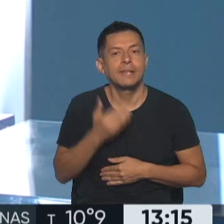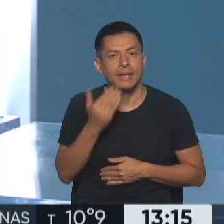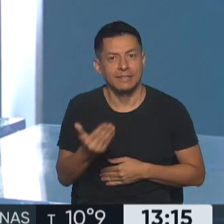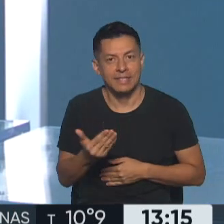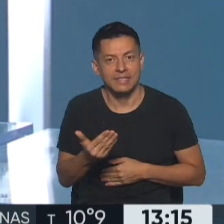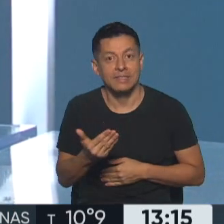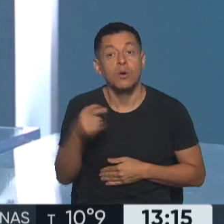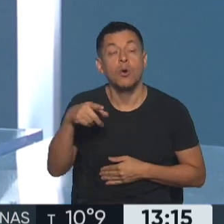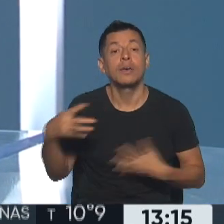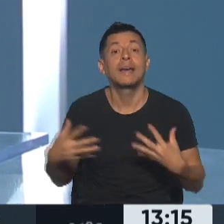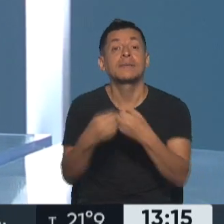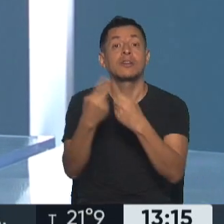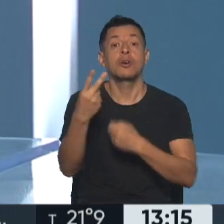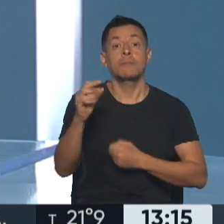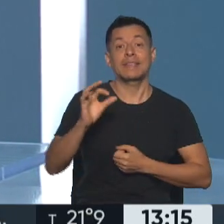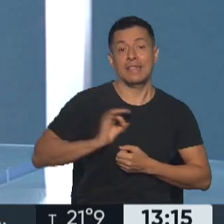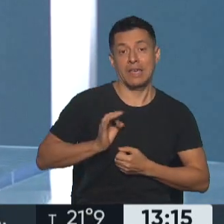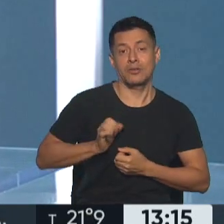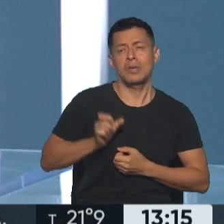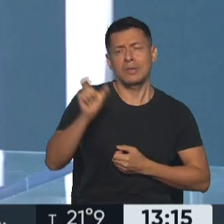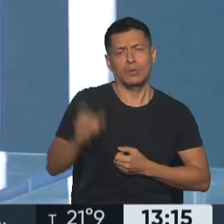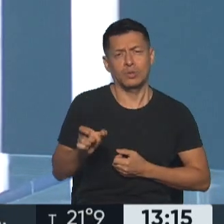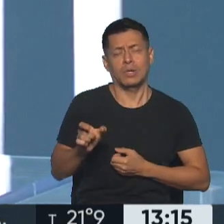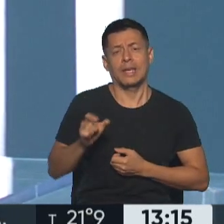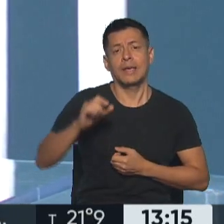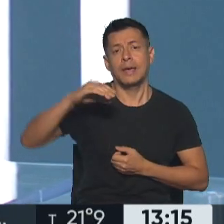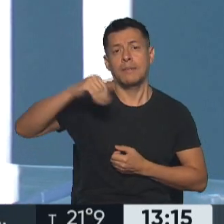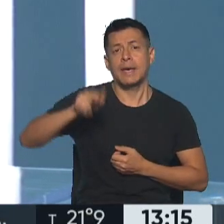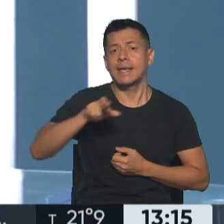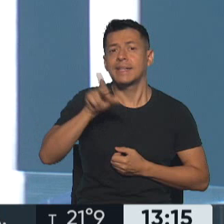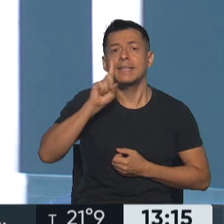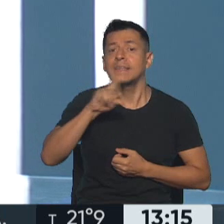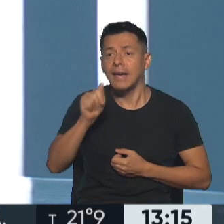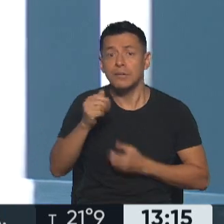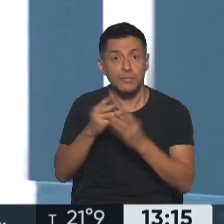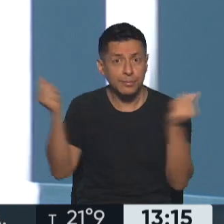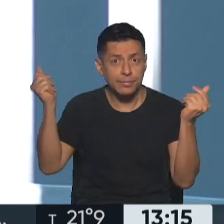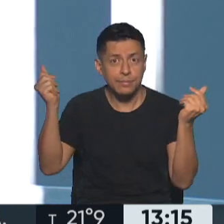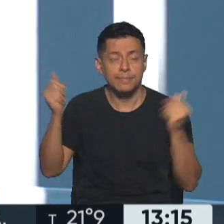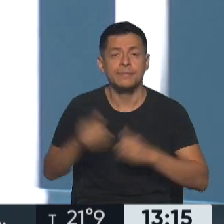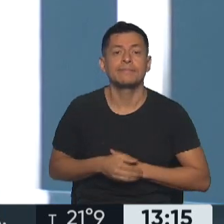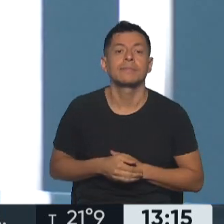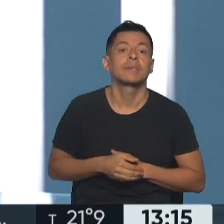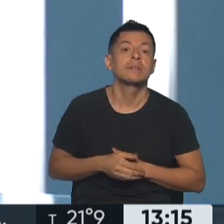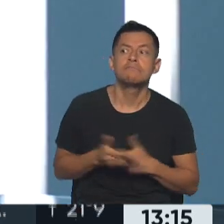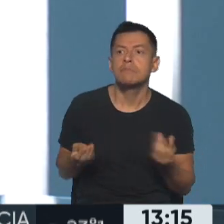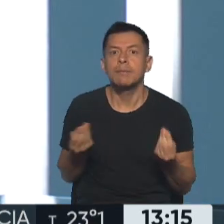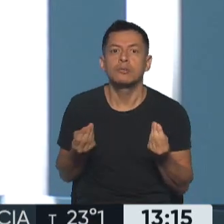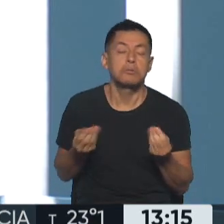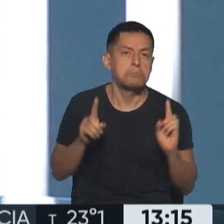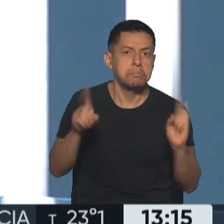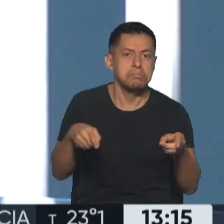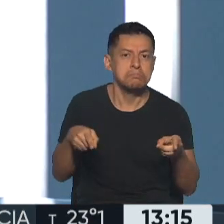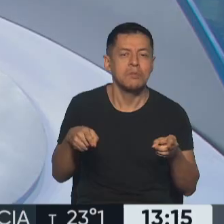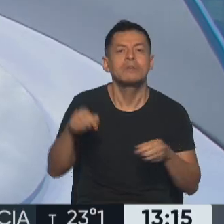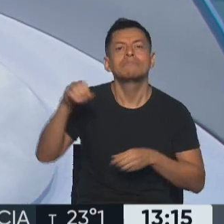y se cumplen hoy 20 años de la desaparición forzada de maría de los ángeles verón marita verón de quien todavía no se sabe nada estamos con